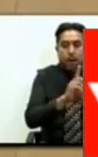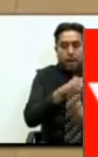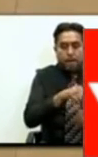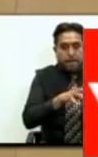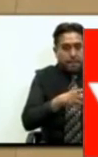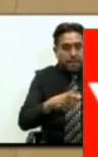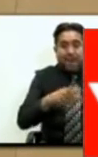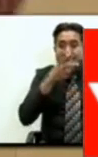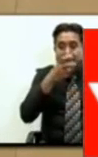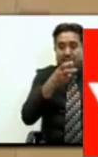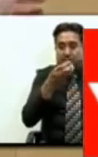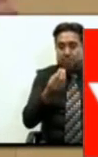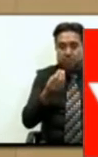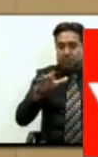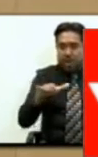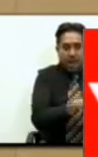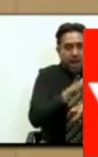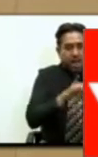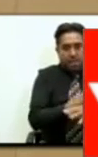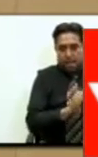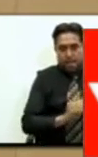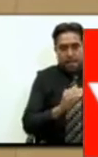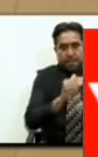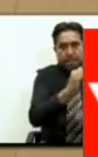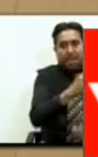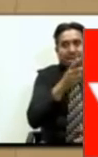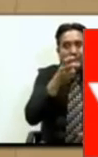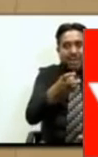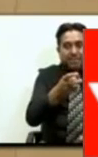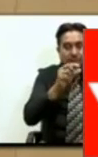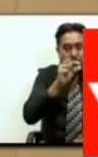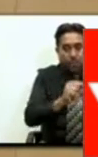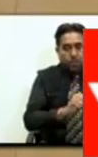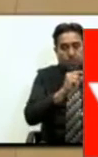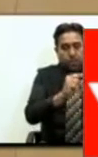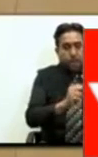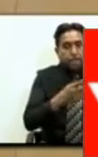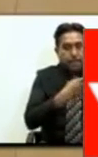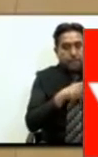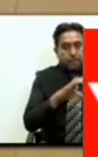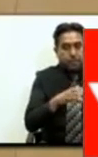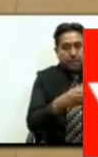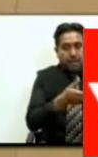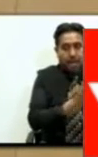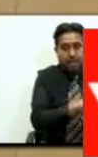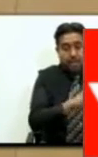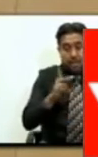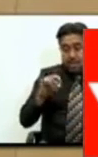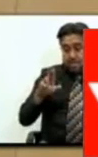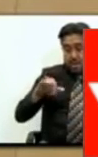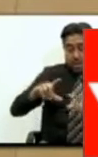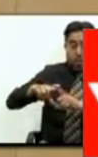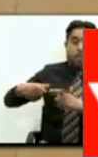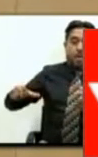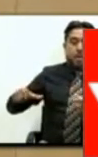gracias a eso se lograron muchísimas cosas en este país gracias a esas pequeñas minorías que fueron en su momento este